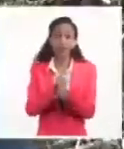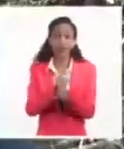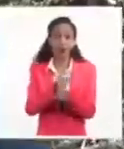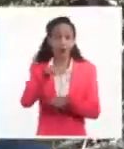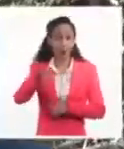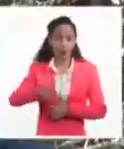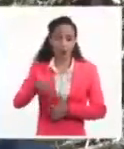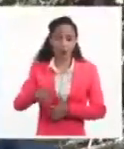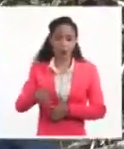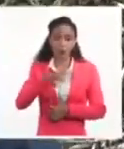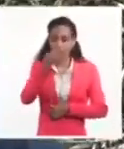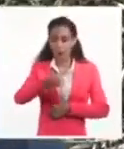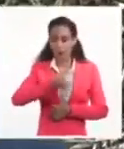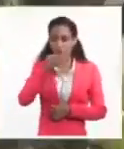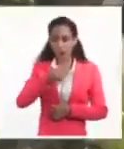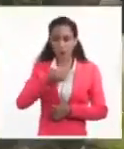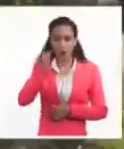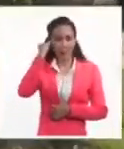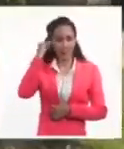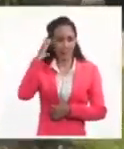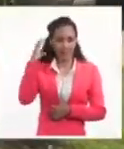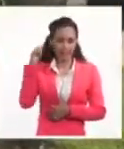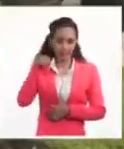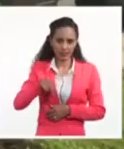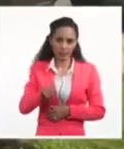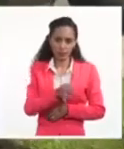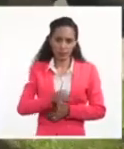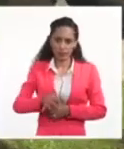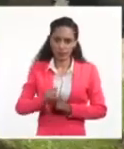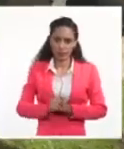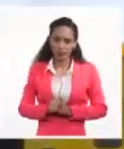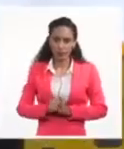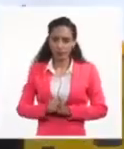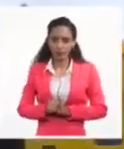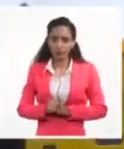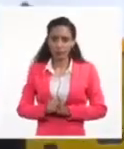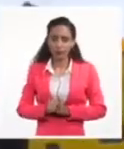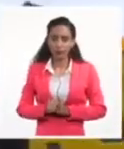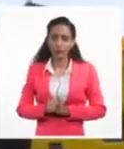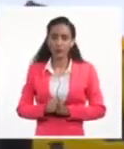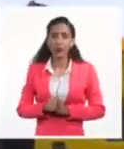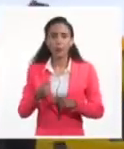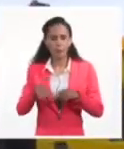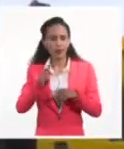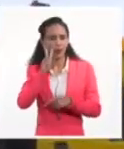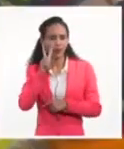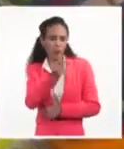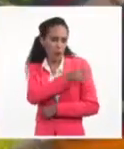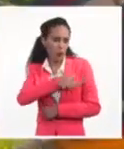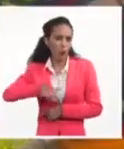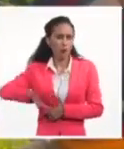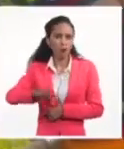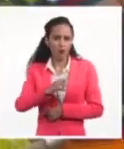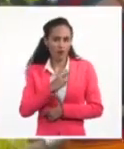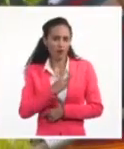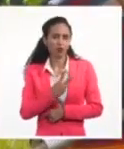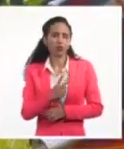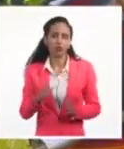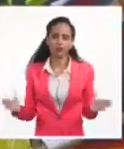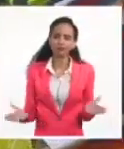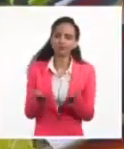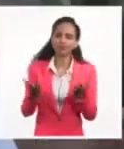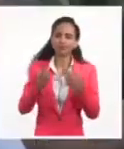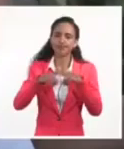inmediatas, explicó el intendente. Ante la destrucción reconforta ver un pueblo con la voluntad de reconstruir